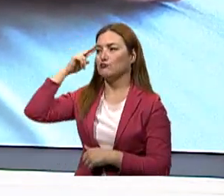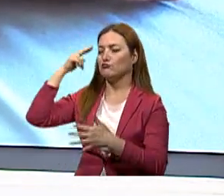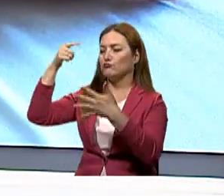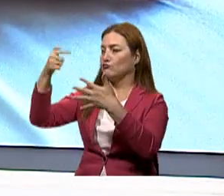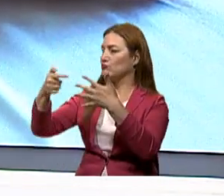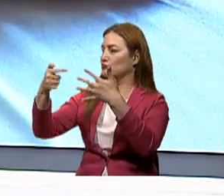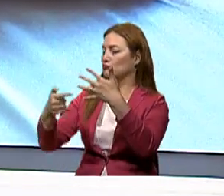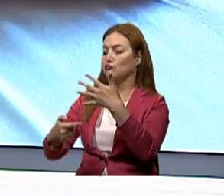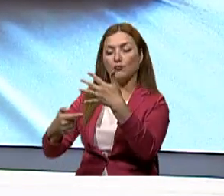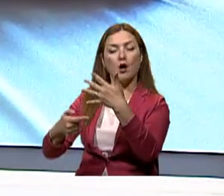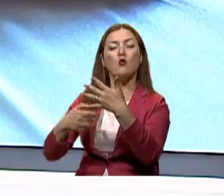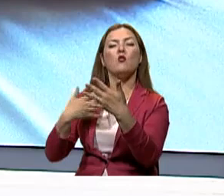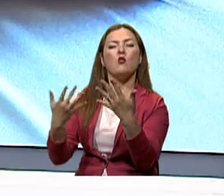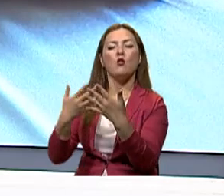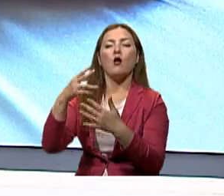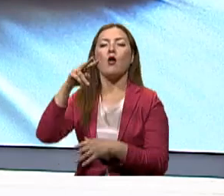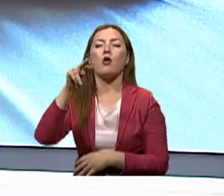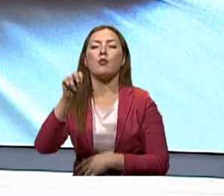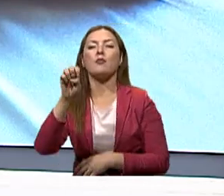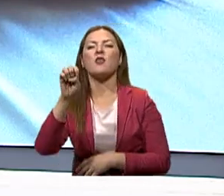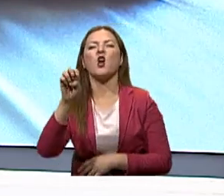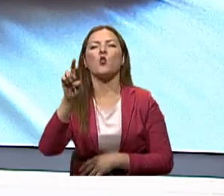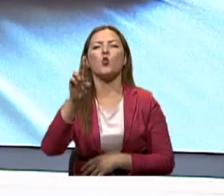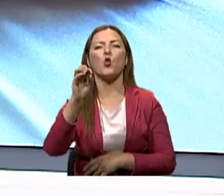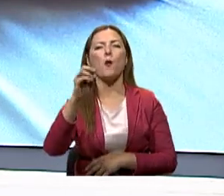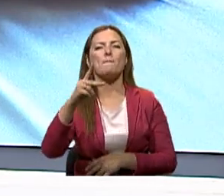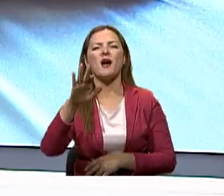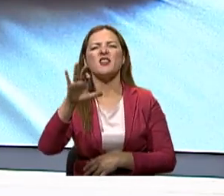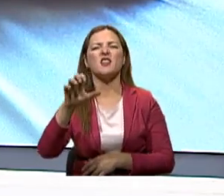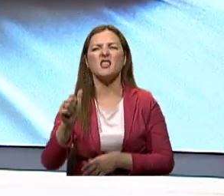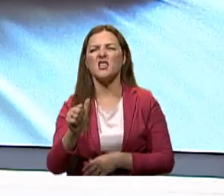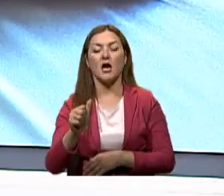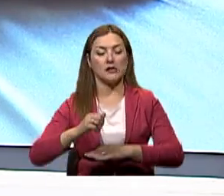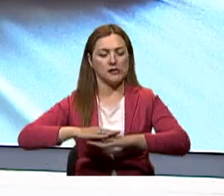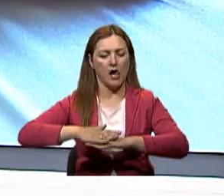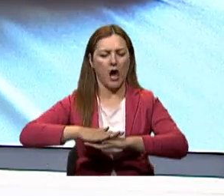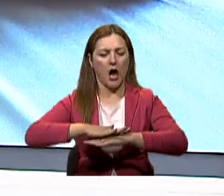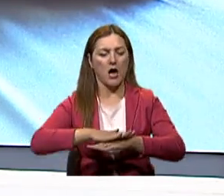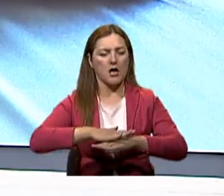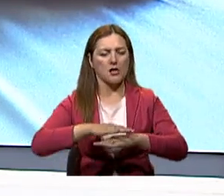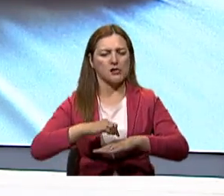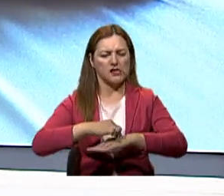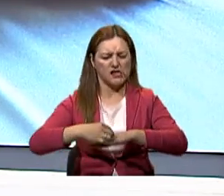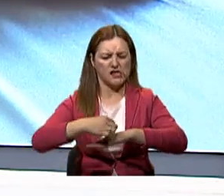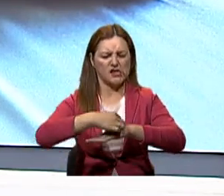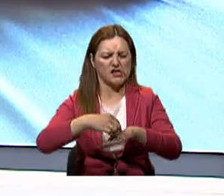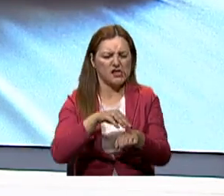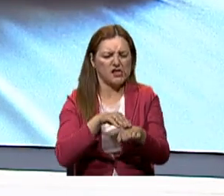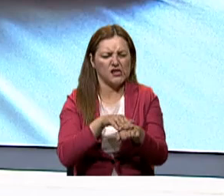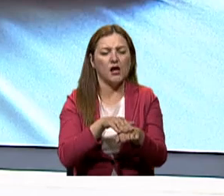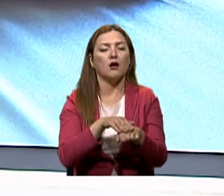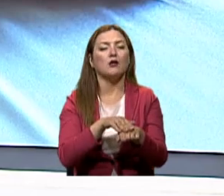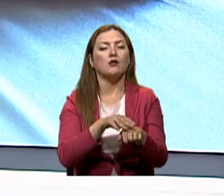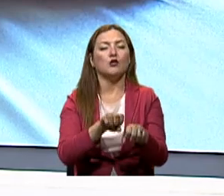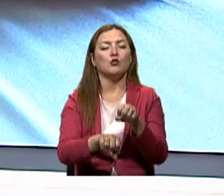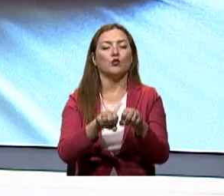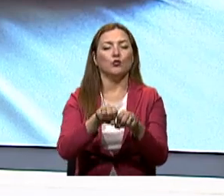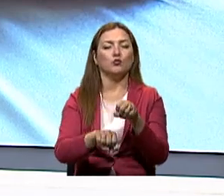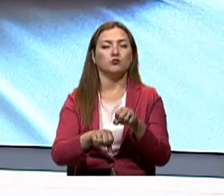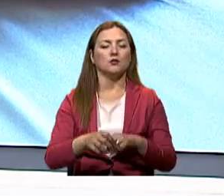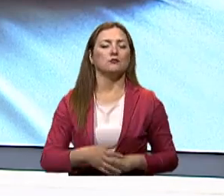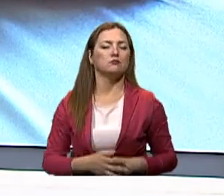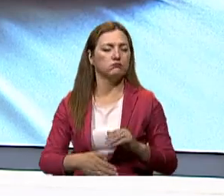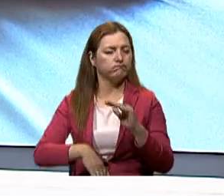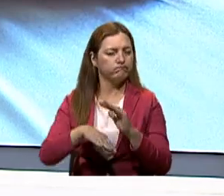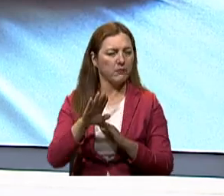famosa neuropatía, que es básicamente la alteración de los nervios. Puede ser isquemia y puede causar esto mayor susceptibilidad